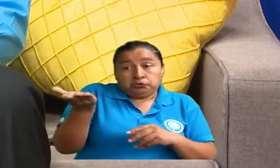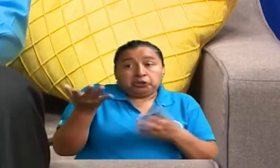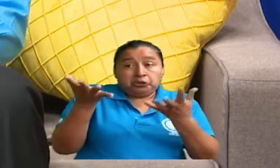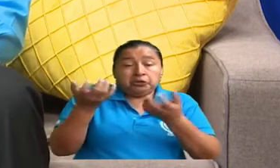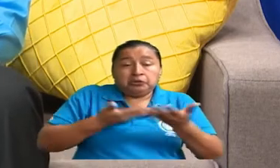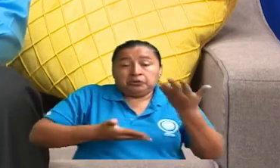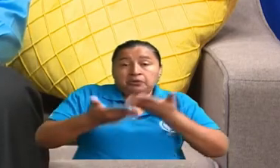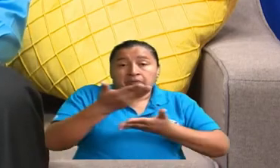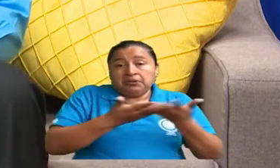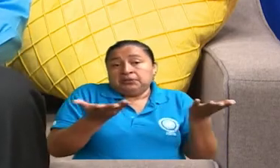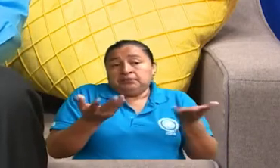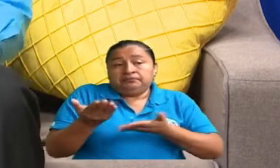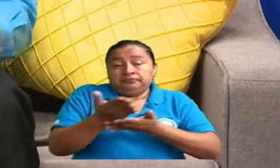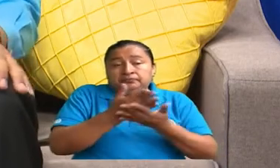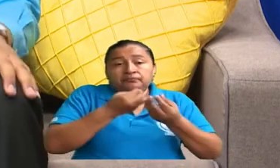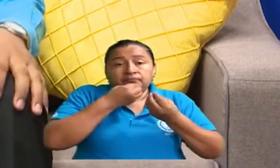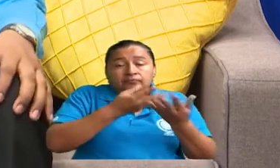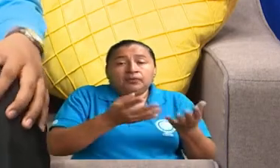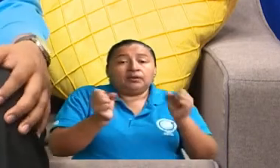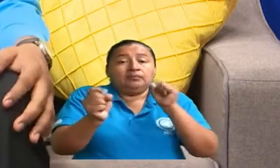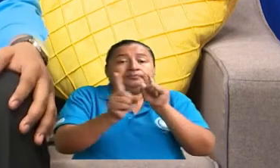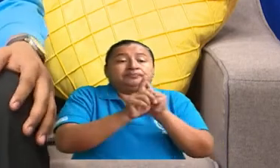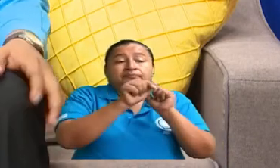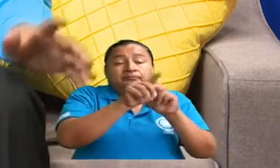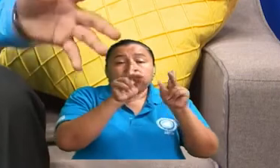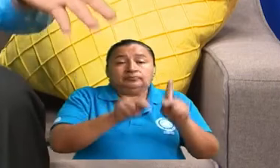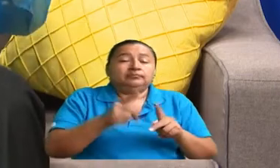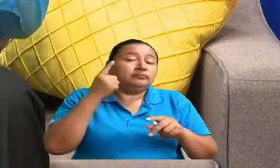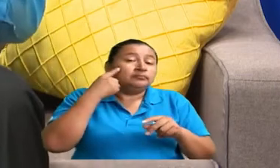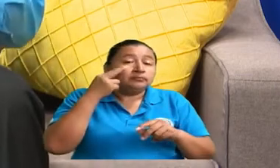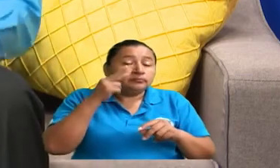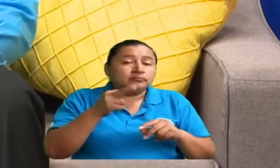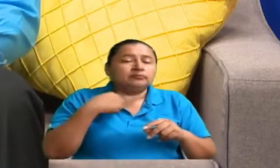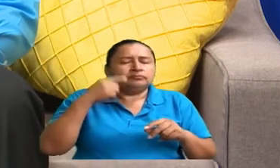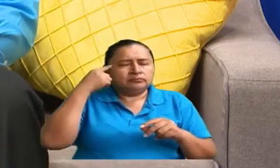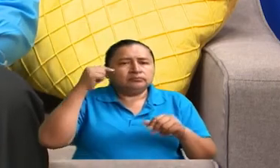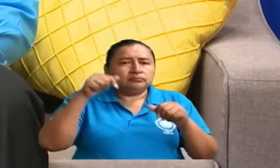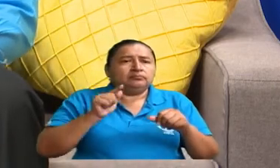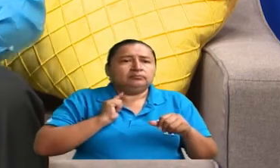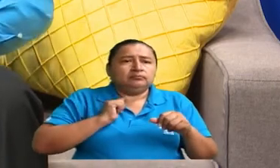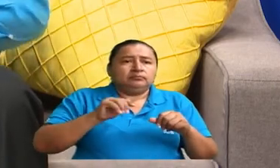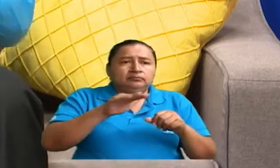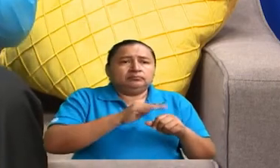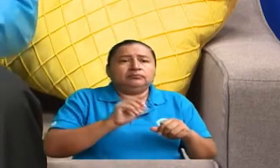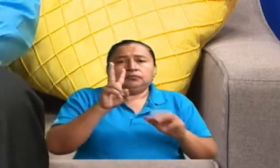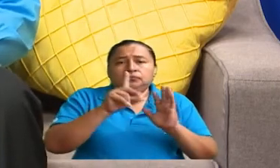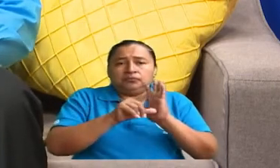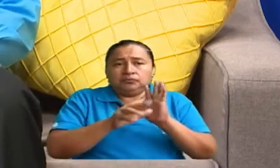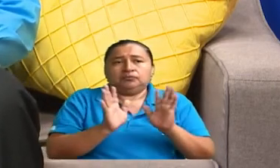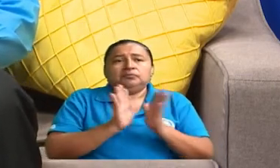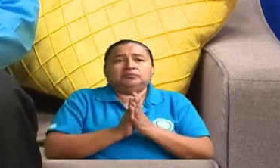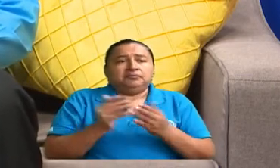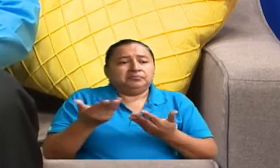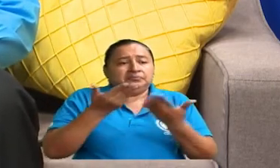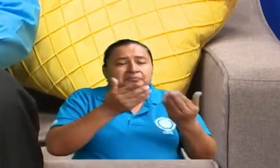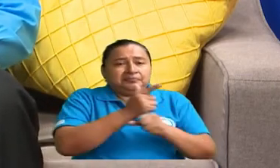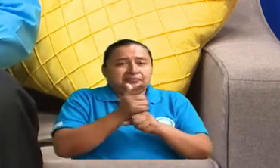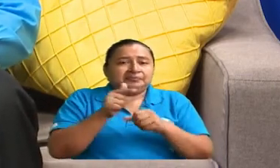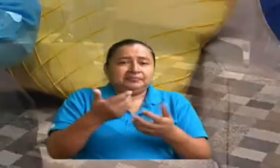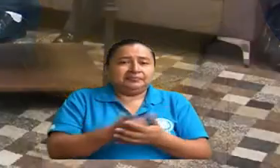compartir pues un mensaje con nuestra audiencia, creo que tiene el espacio y pues en 2 minutos, ¿no?, le dejamos las cámaras, bueno, del